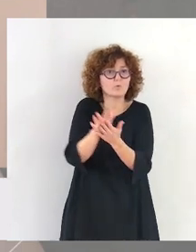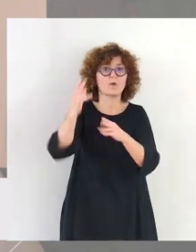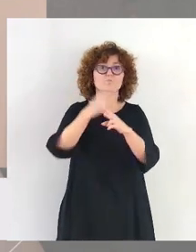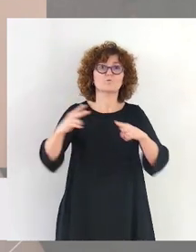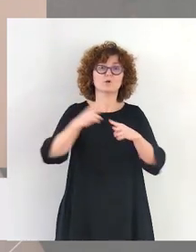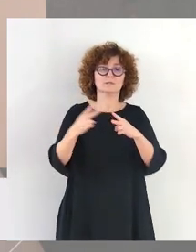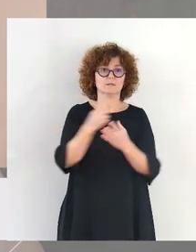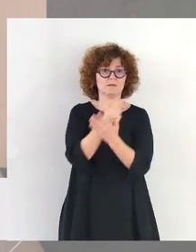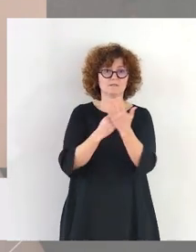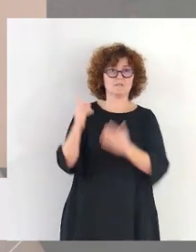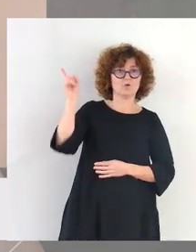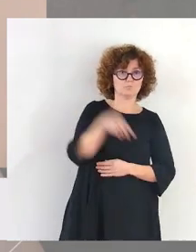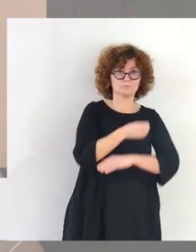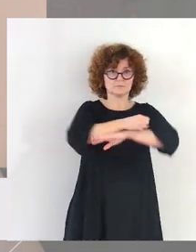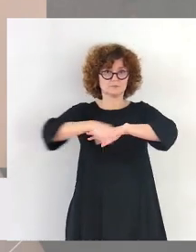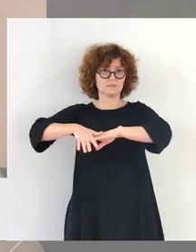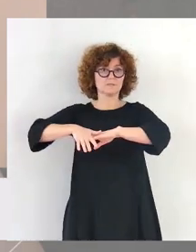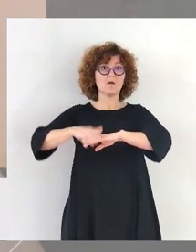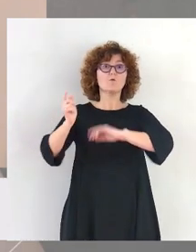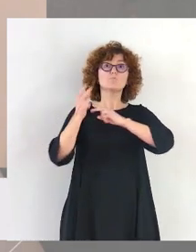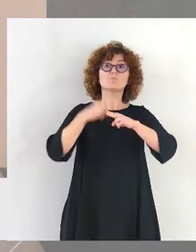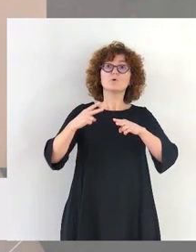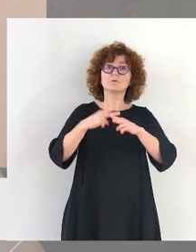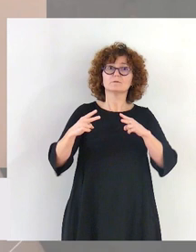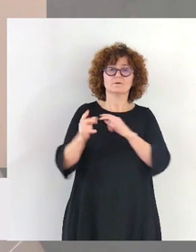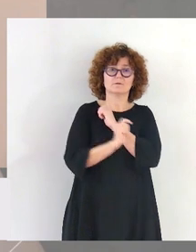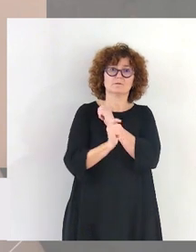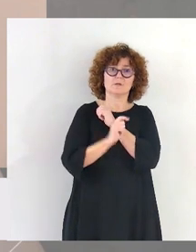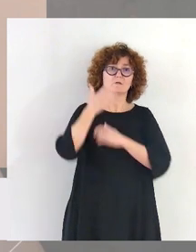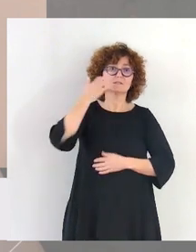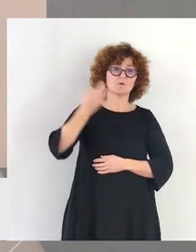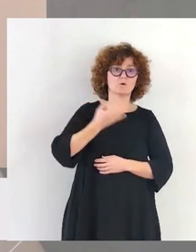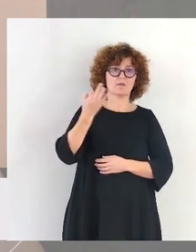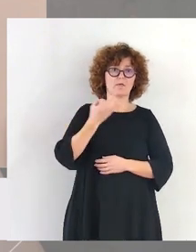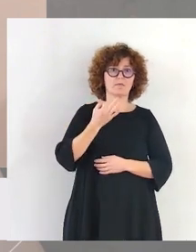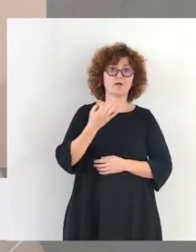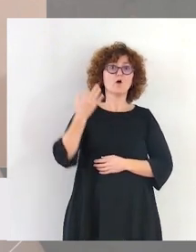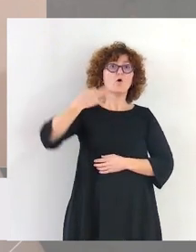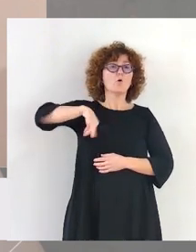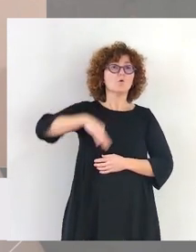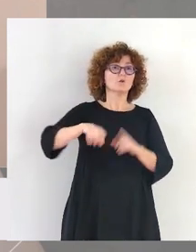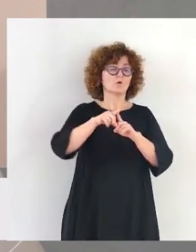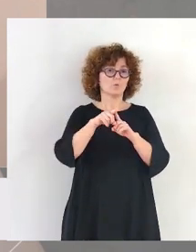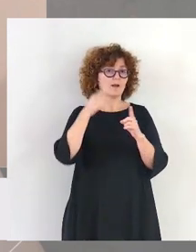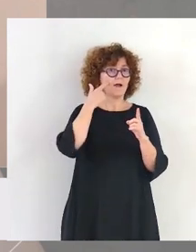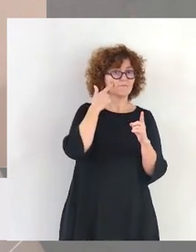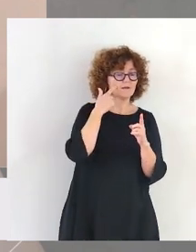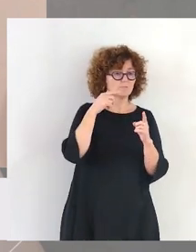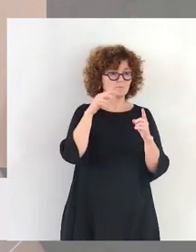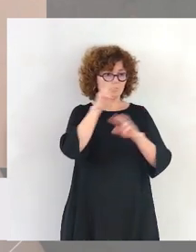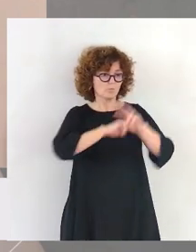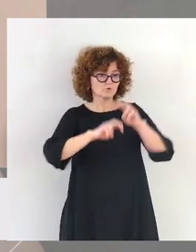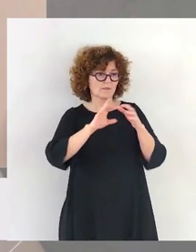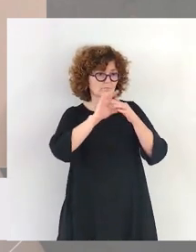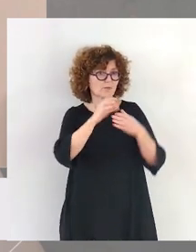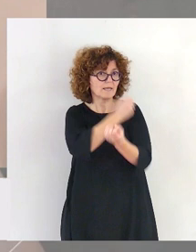de país una política estratégica de seguridad sin limitarse a la búsqueda de la compatibilidad de los usos económicos y la